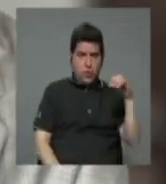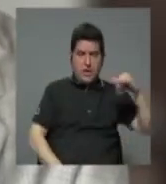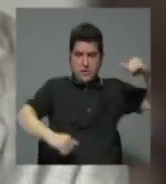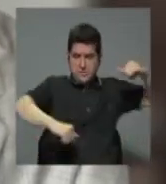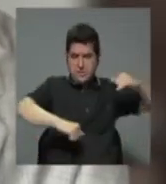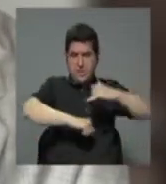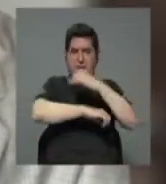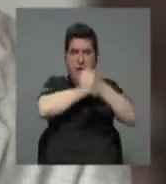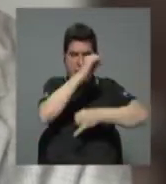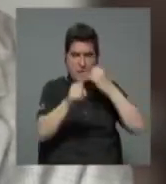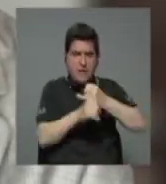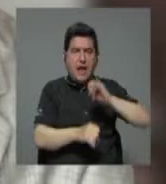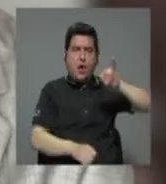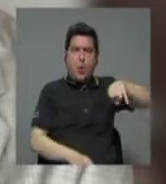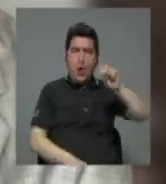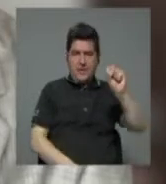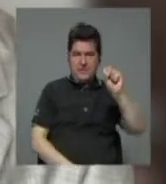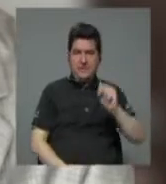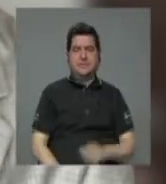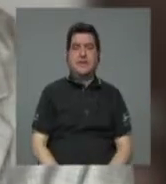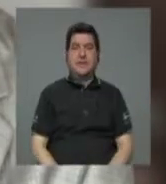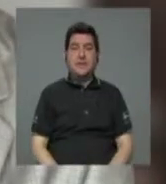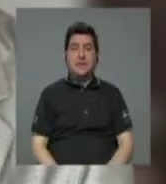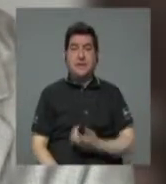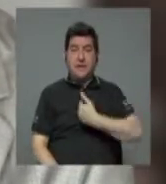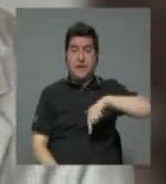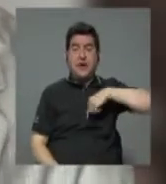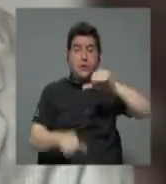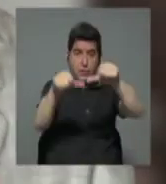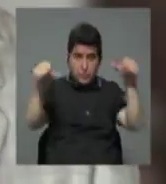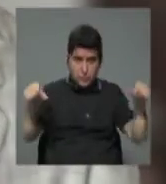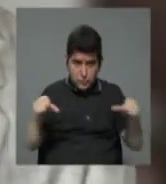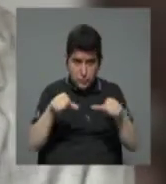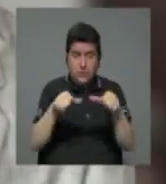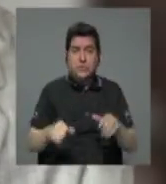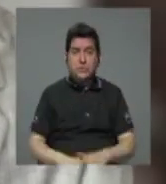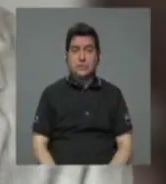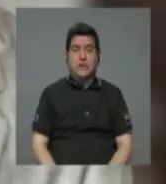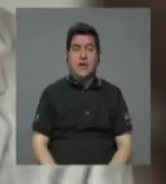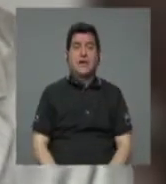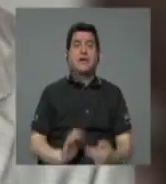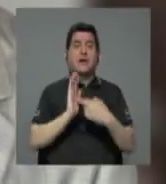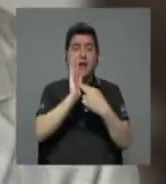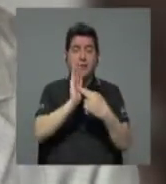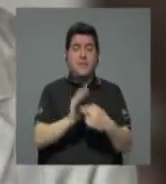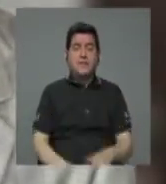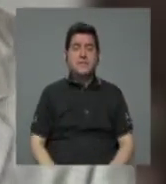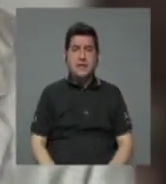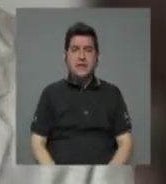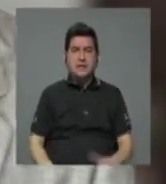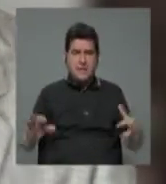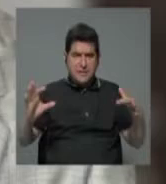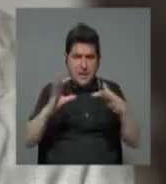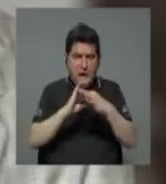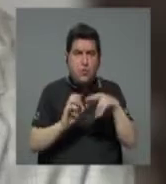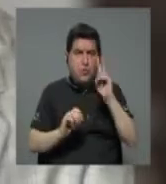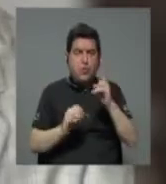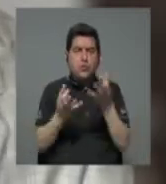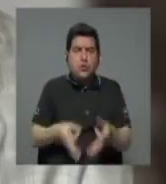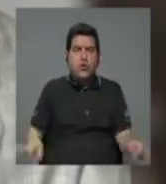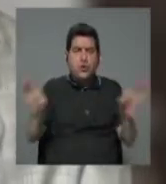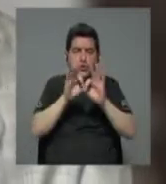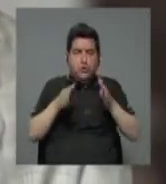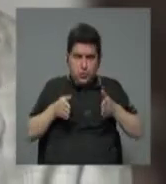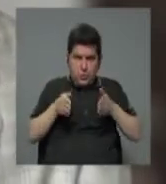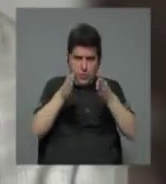Internacional Juan Santamaría. Y estamos ubicados en una zona que realmente representa una confluencia de dos importantes